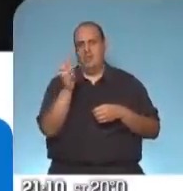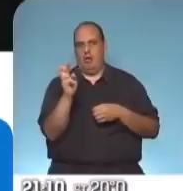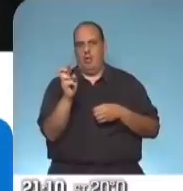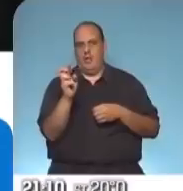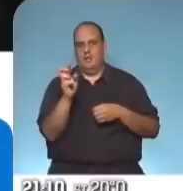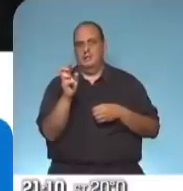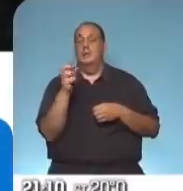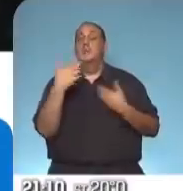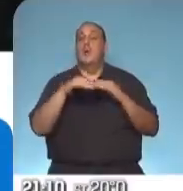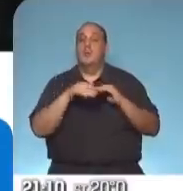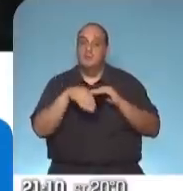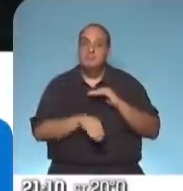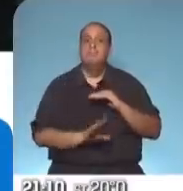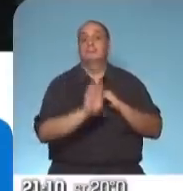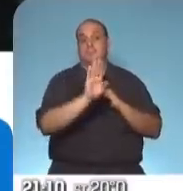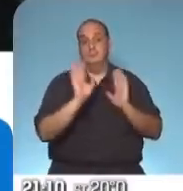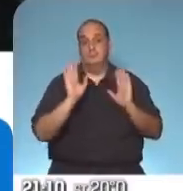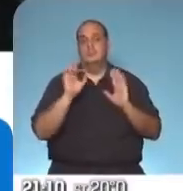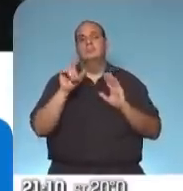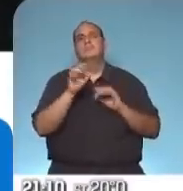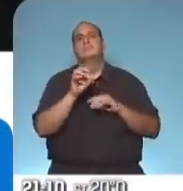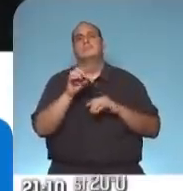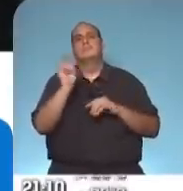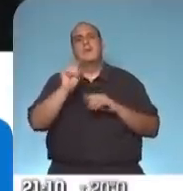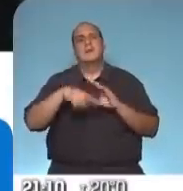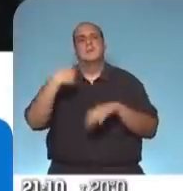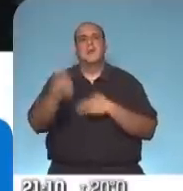y la venta para el próximo mes se está cotizando en 20 dólares el barril.